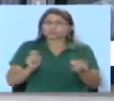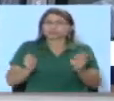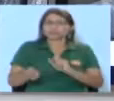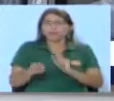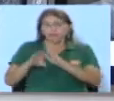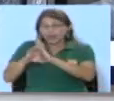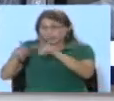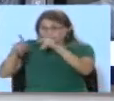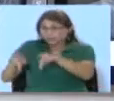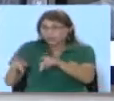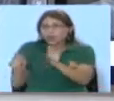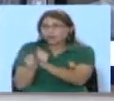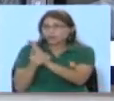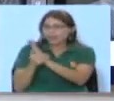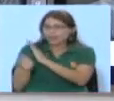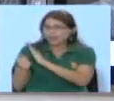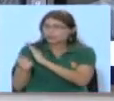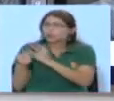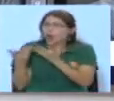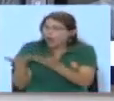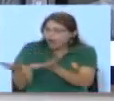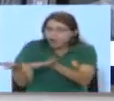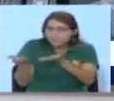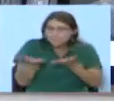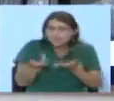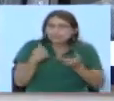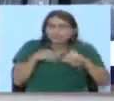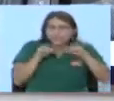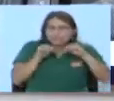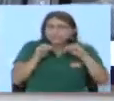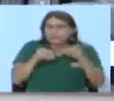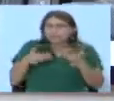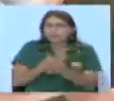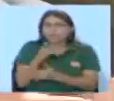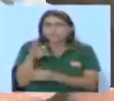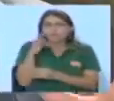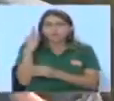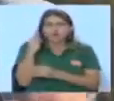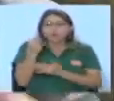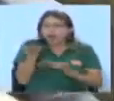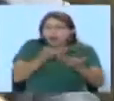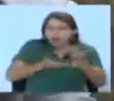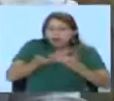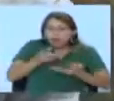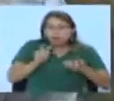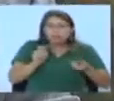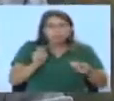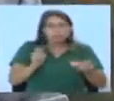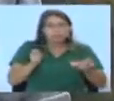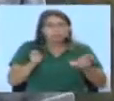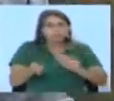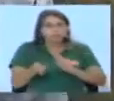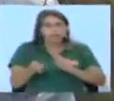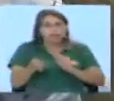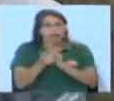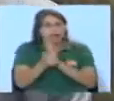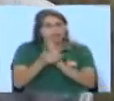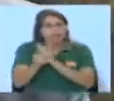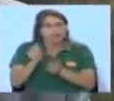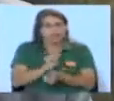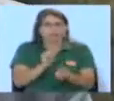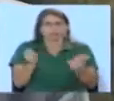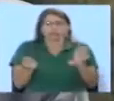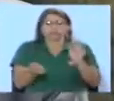nueva tecnología, le enseño una nueva forma de hacer las cosas y es capaz de rápidamente convertir sus habilidades y empezar a ser productivo.